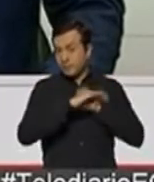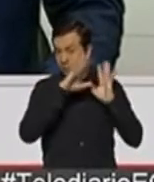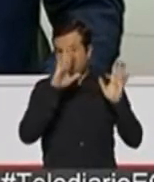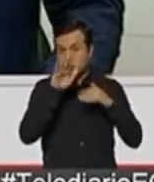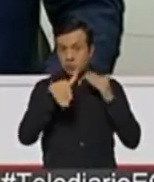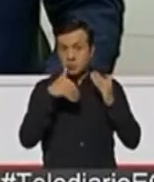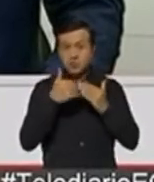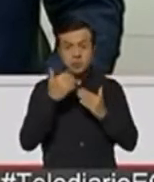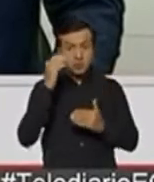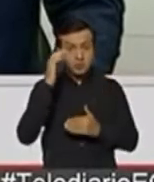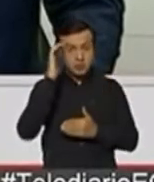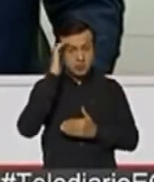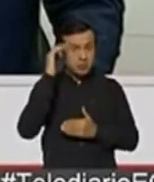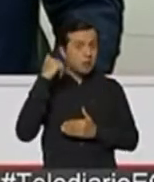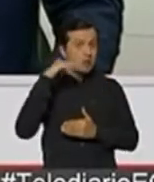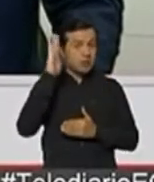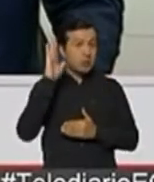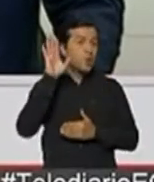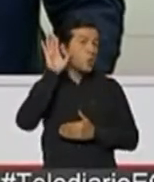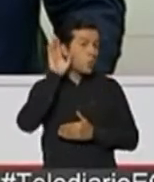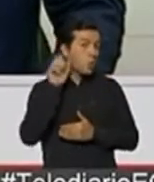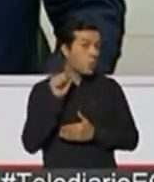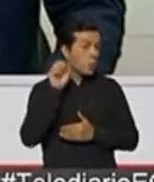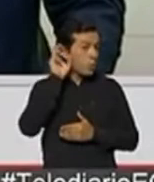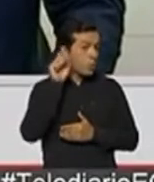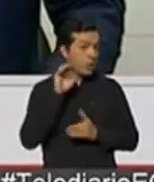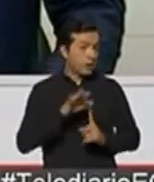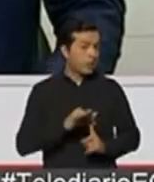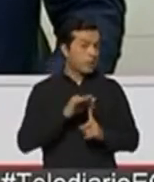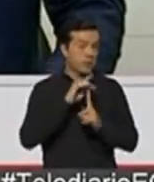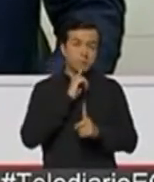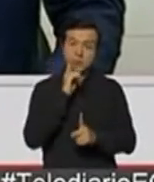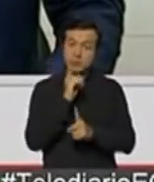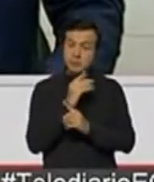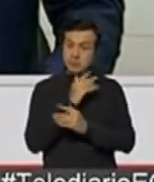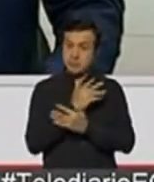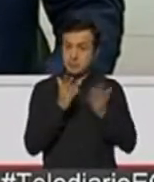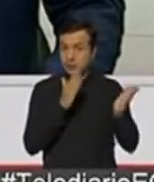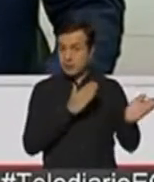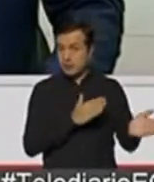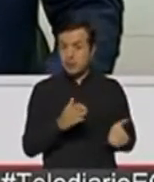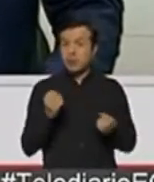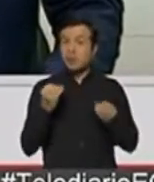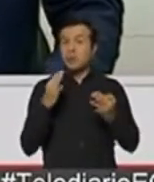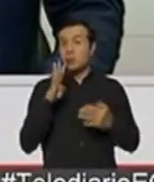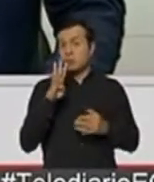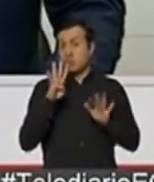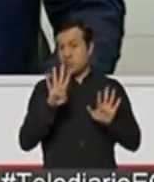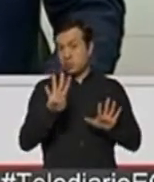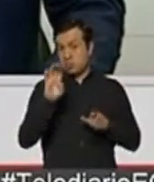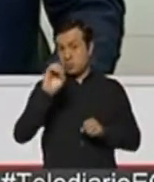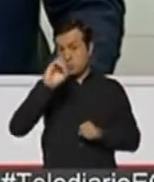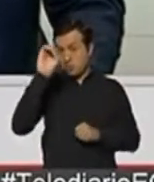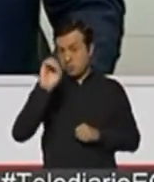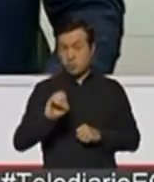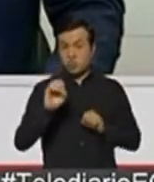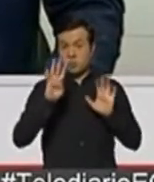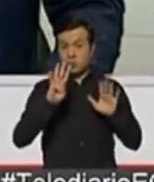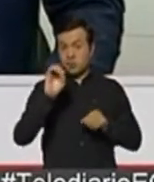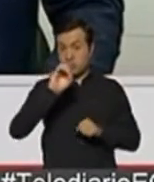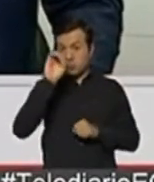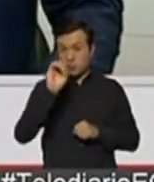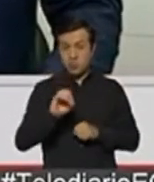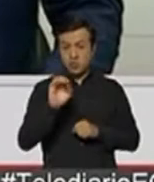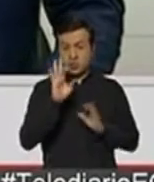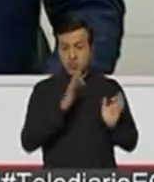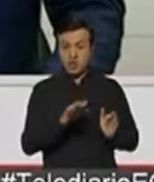todos. La cuenca es emblemático porque cubre más del 90% de su tratamiento de agua, pero por ejemplo